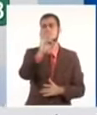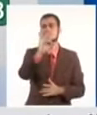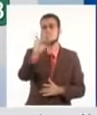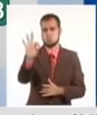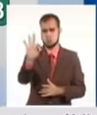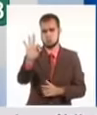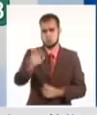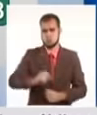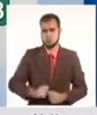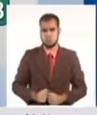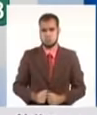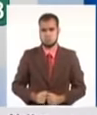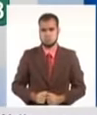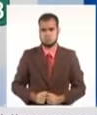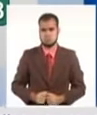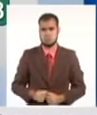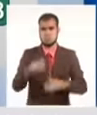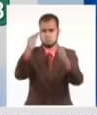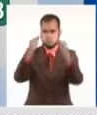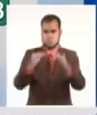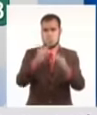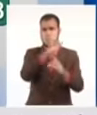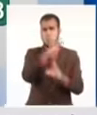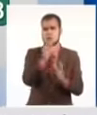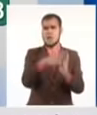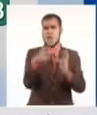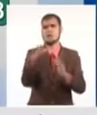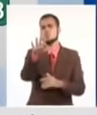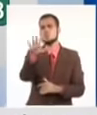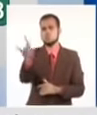1.978. En el de 40 a 59,